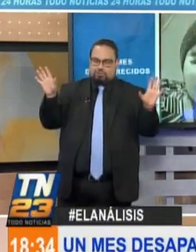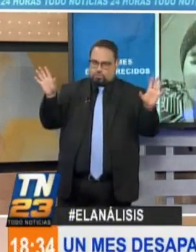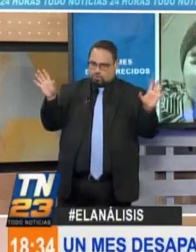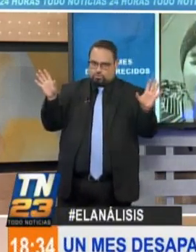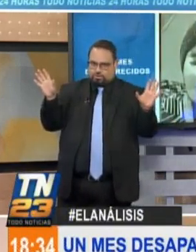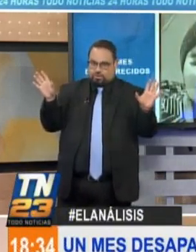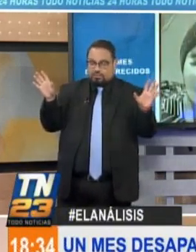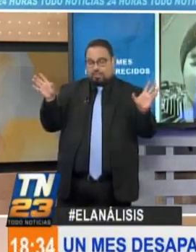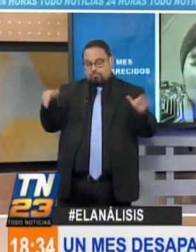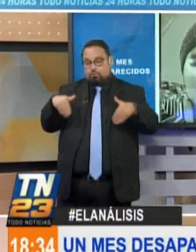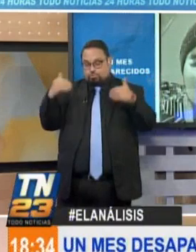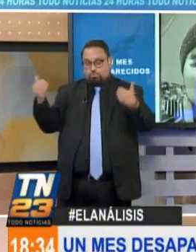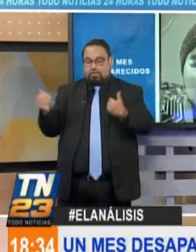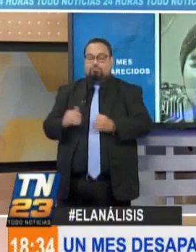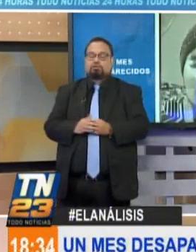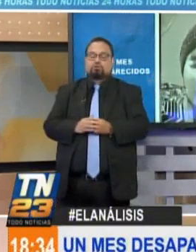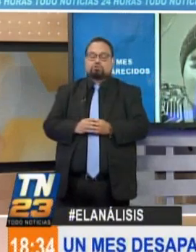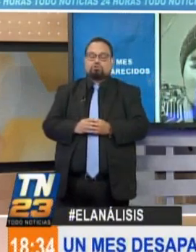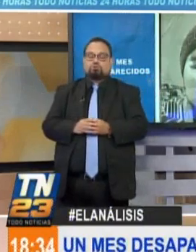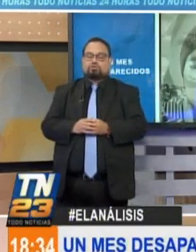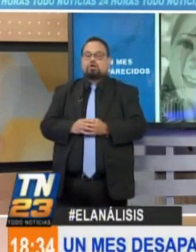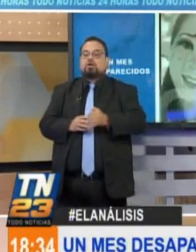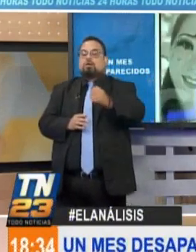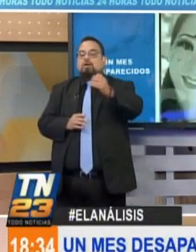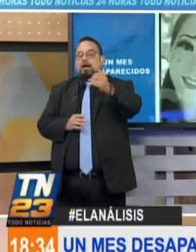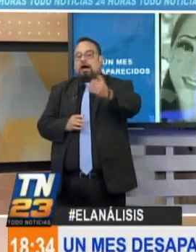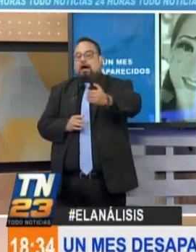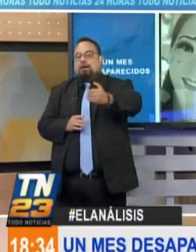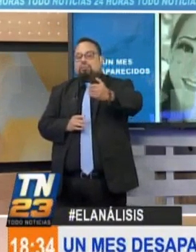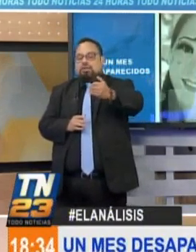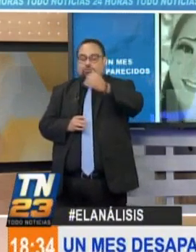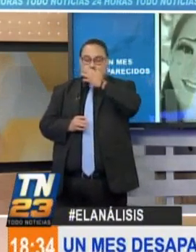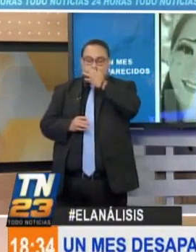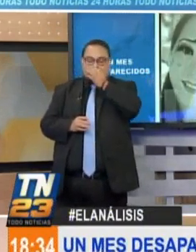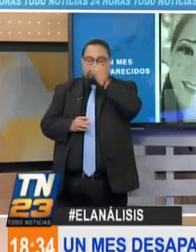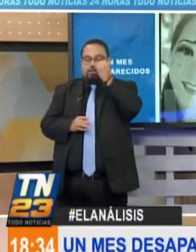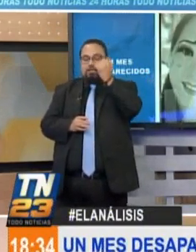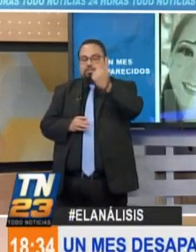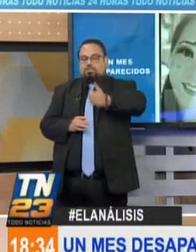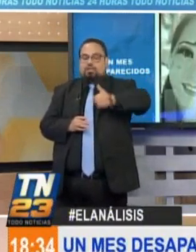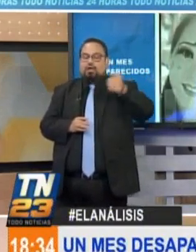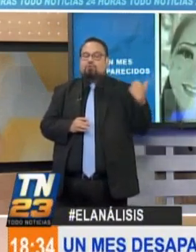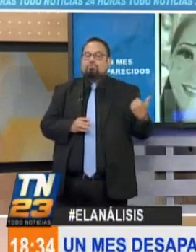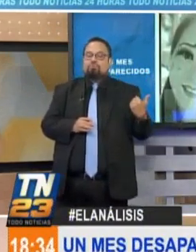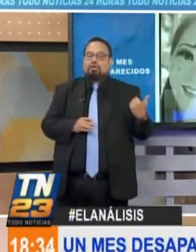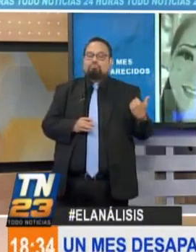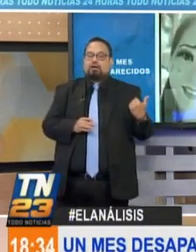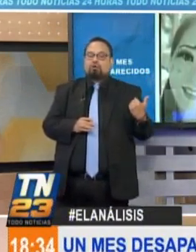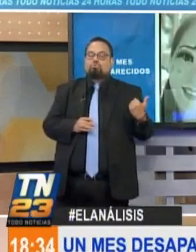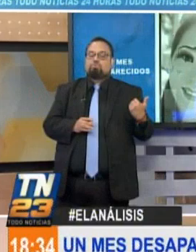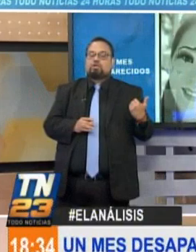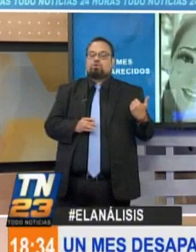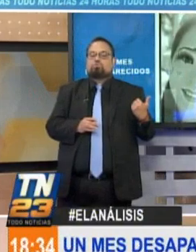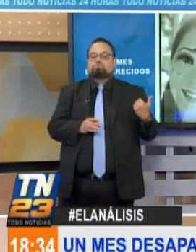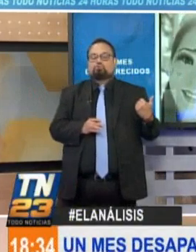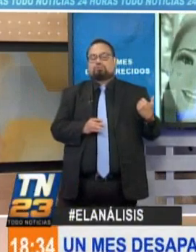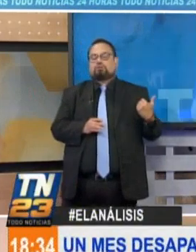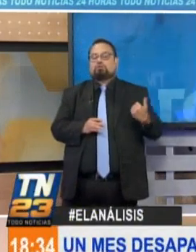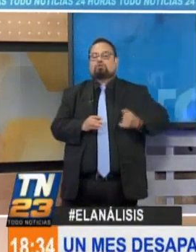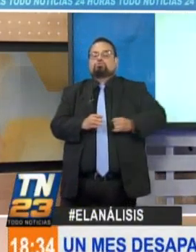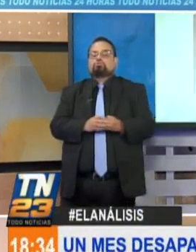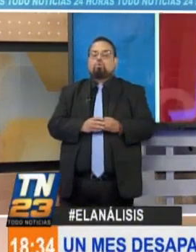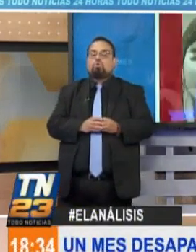es esa persona, son detalles que al menos públicamente no se conocen. En donde llegaron para cumplir con